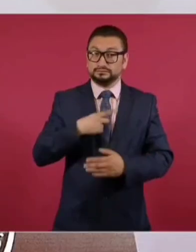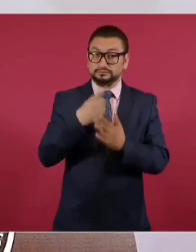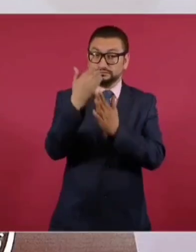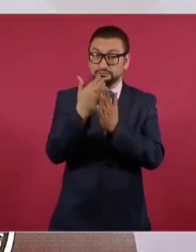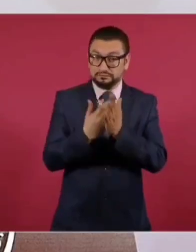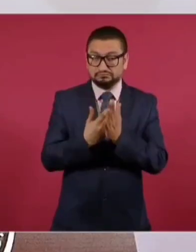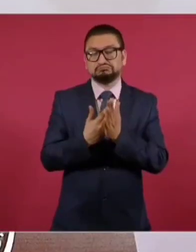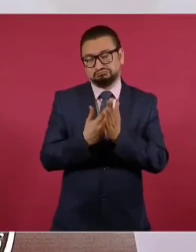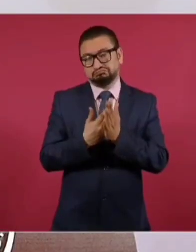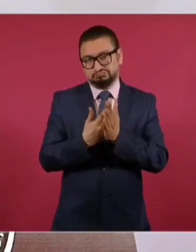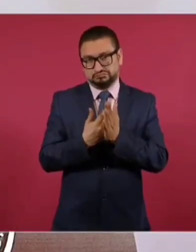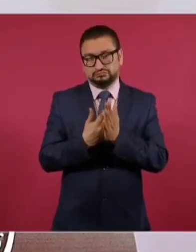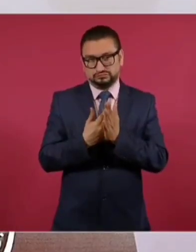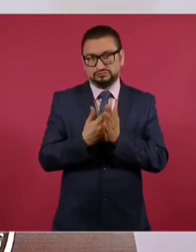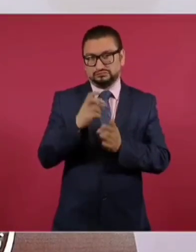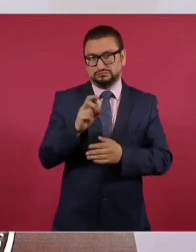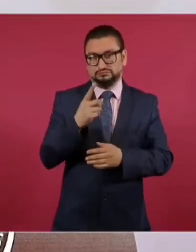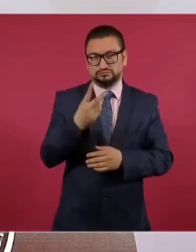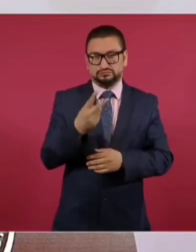Esto